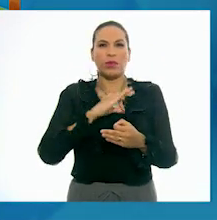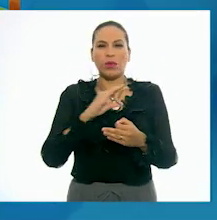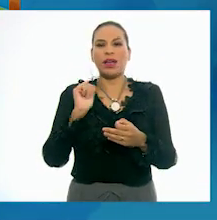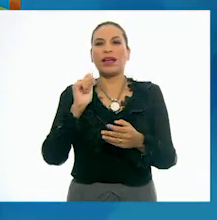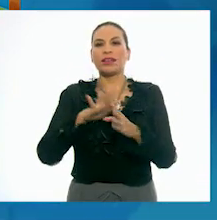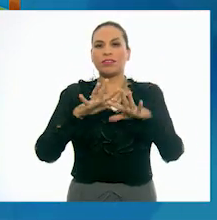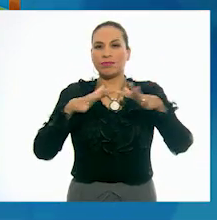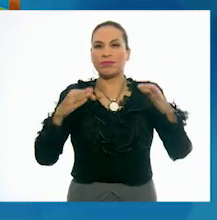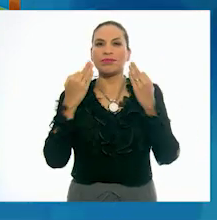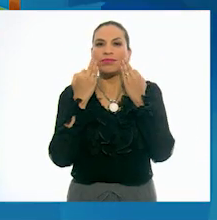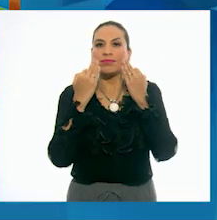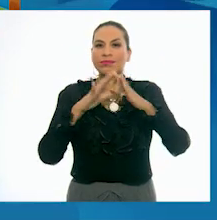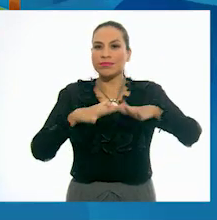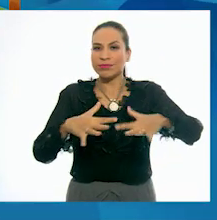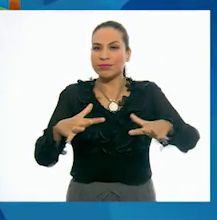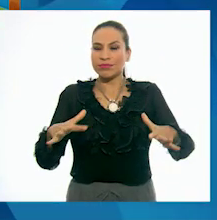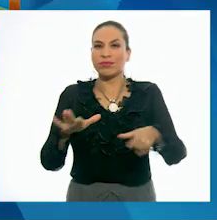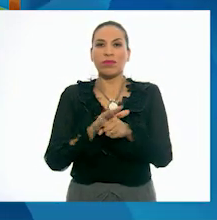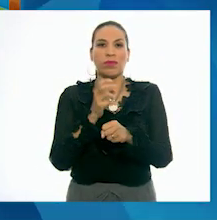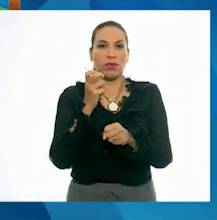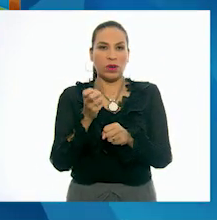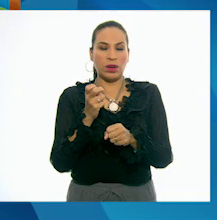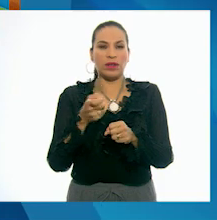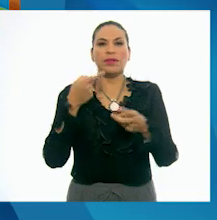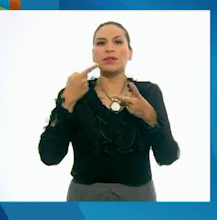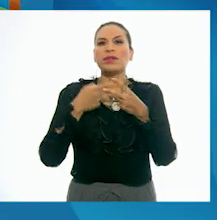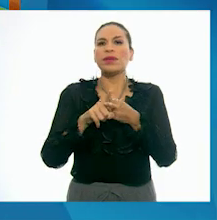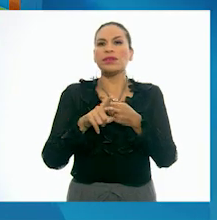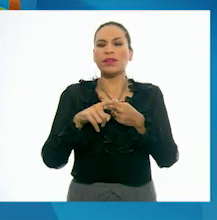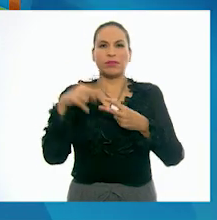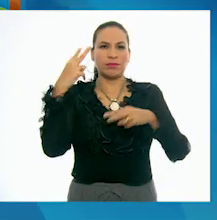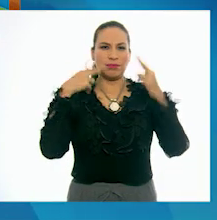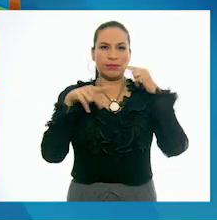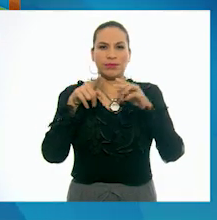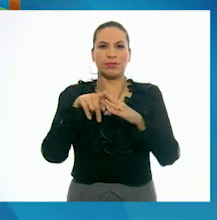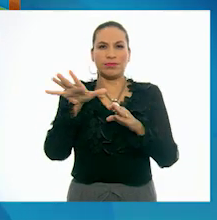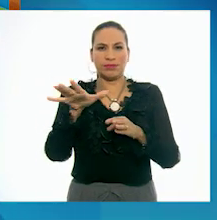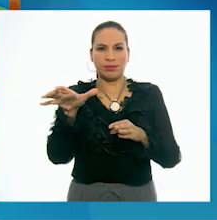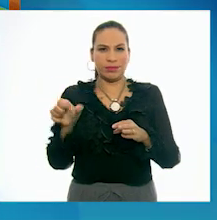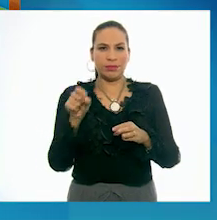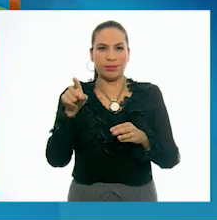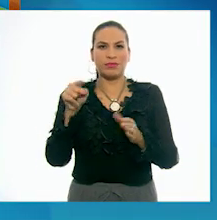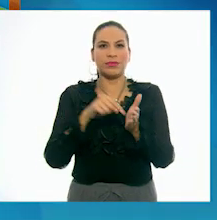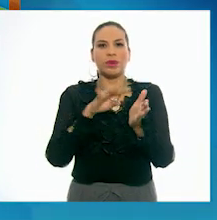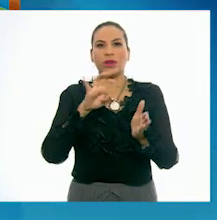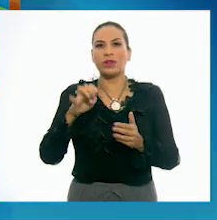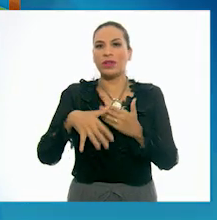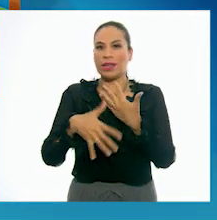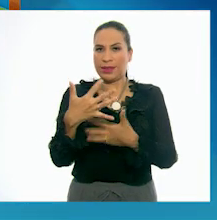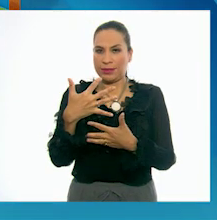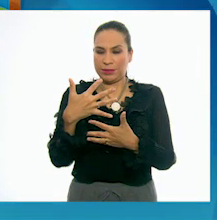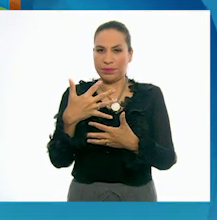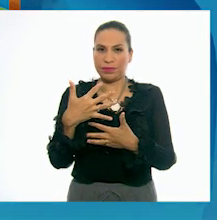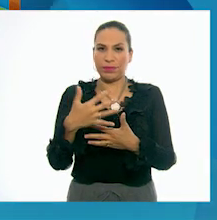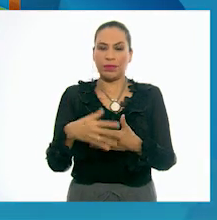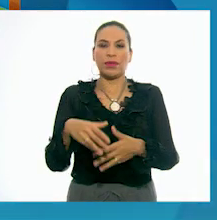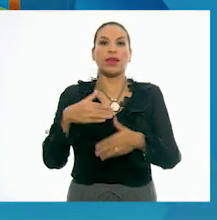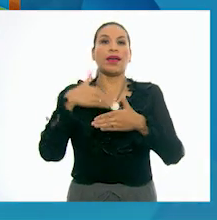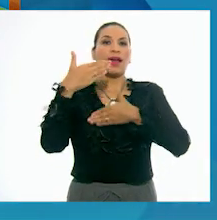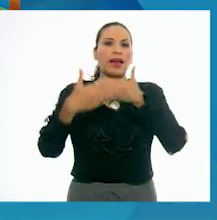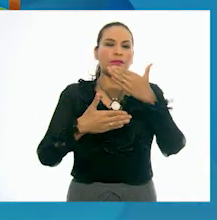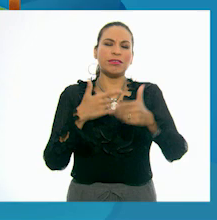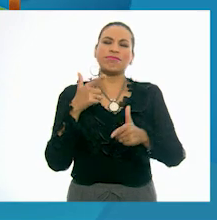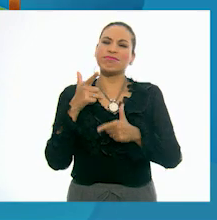la costa a la vista. Es así como iniciaron la exploración de África en 1415. El avance